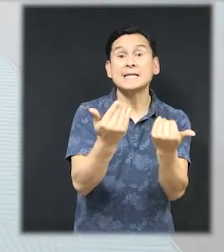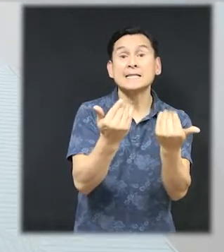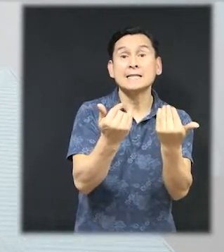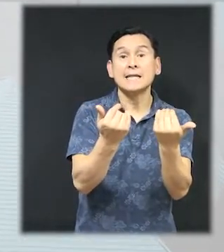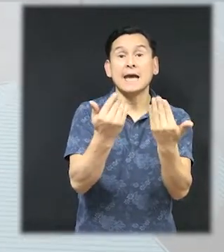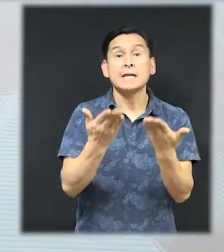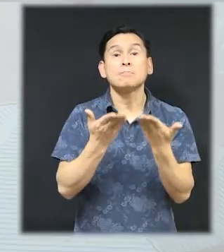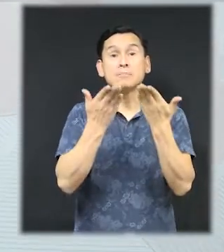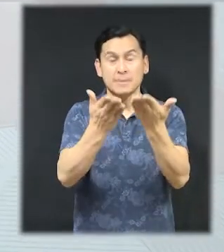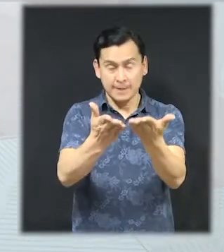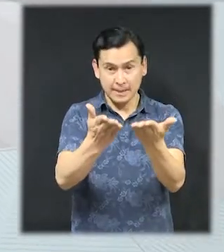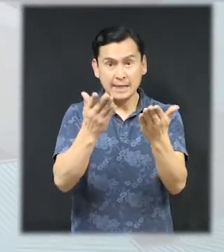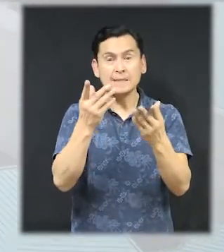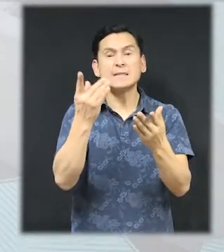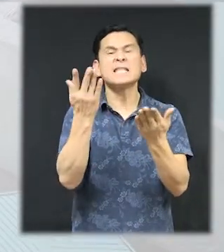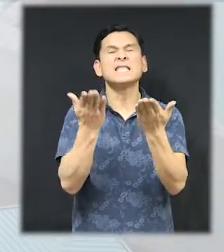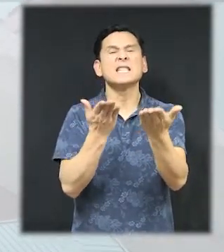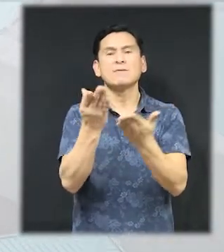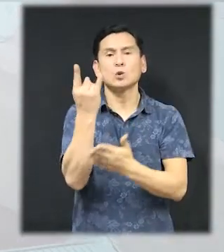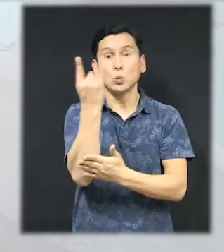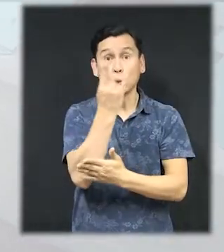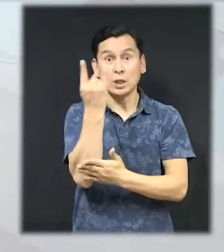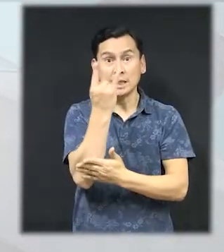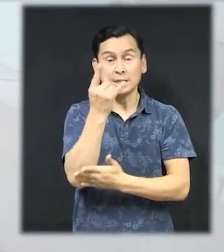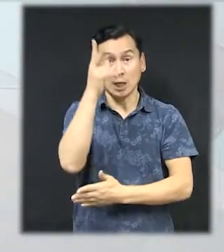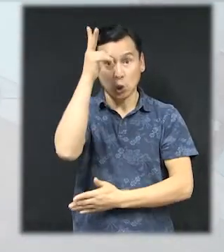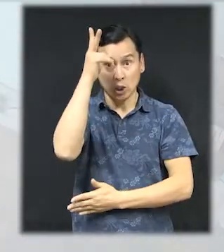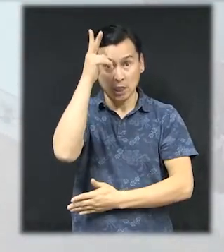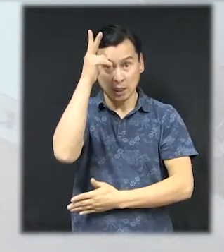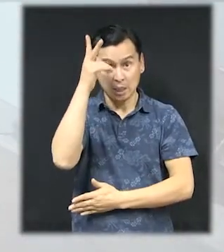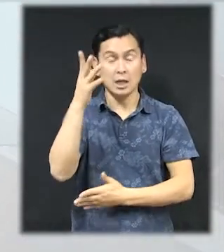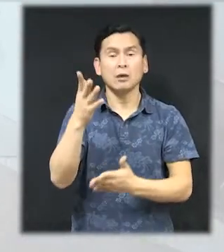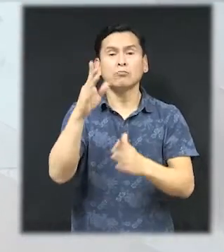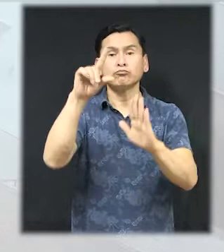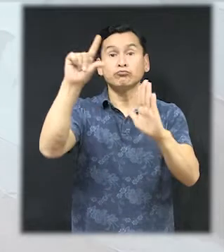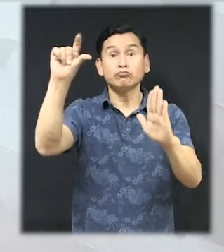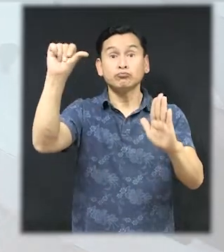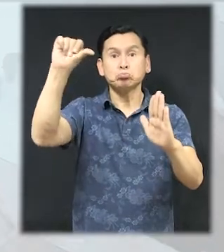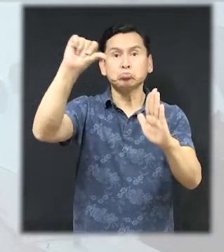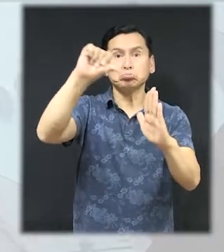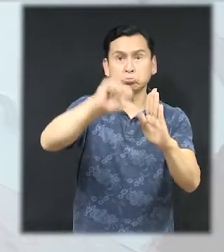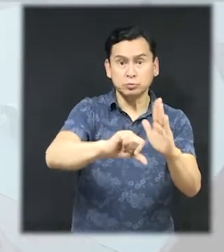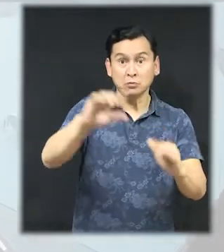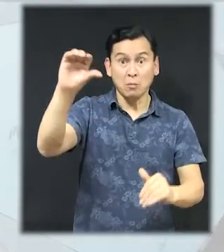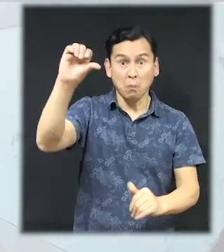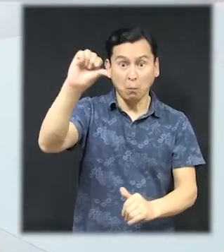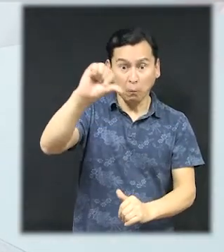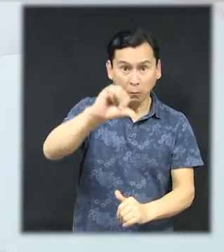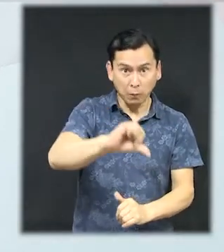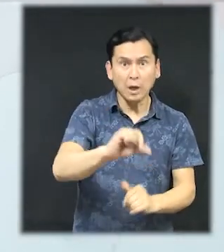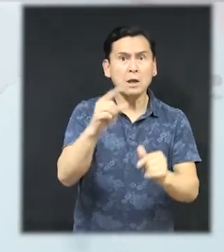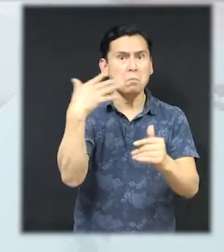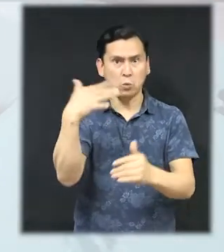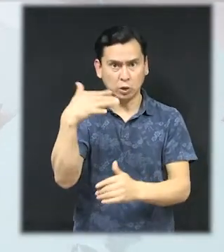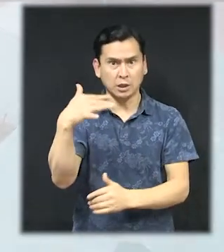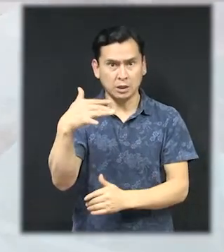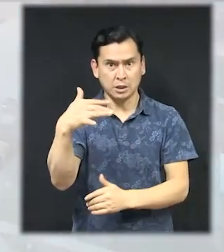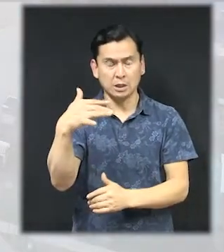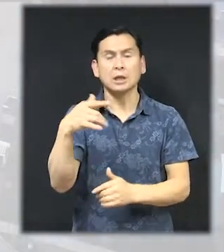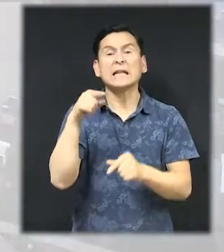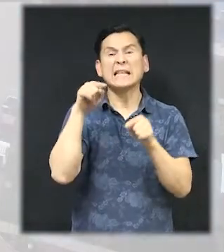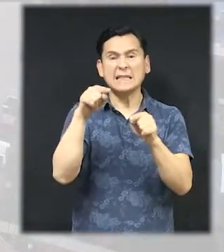en el servicio de urgencia del Hospital Regional Coyhaique cayó de manera importante, ¿ya? Y esta